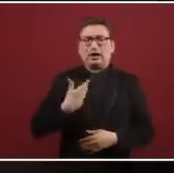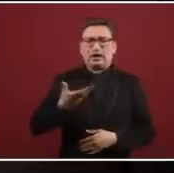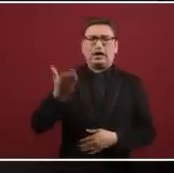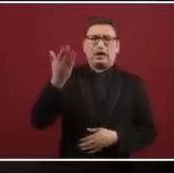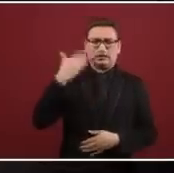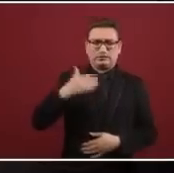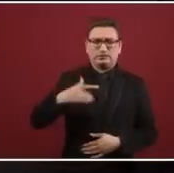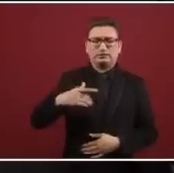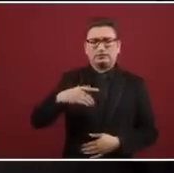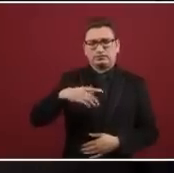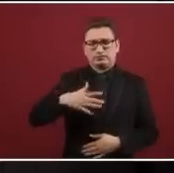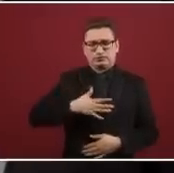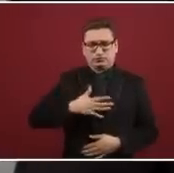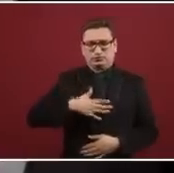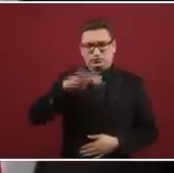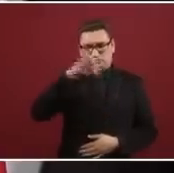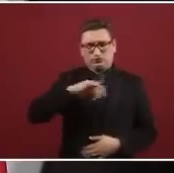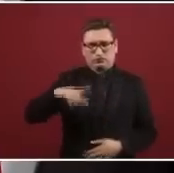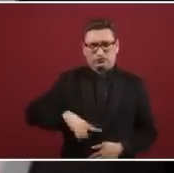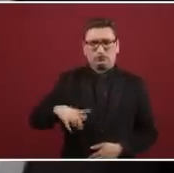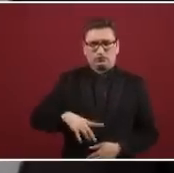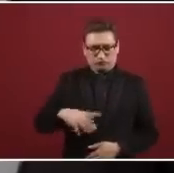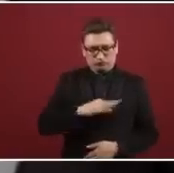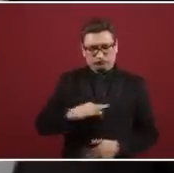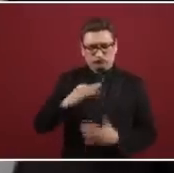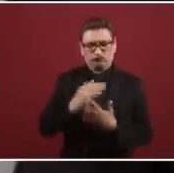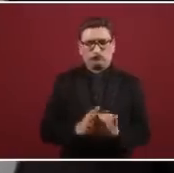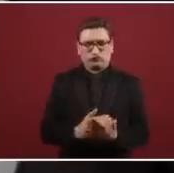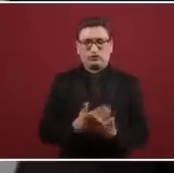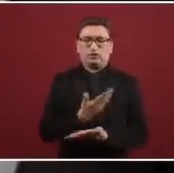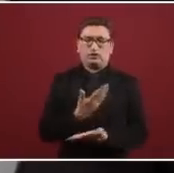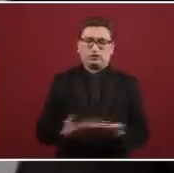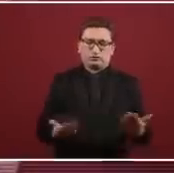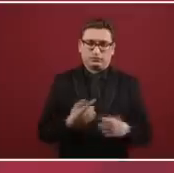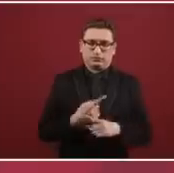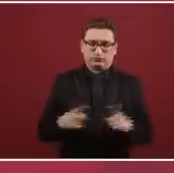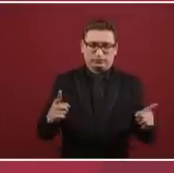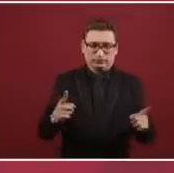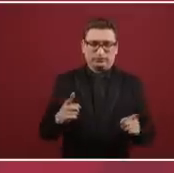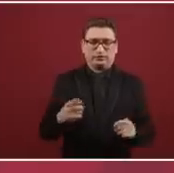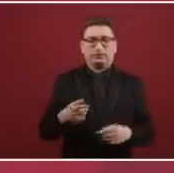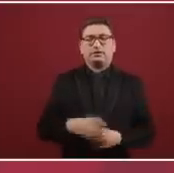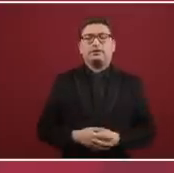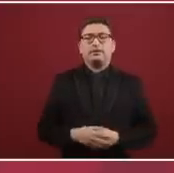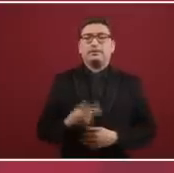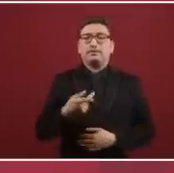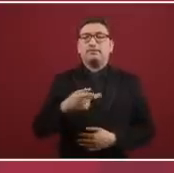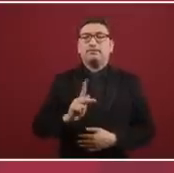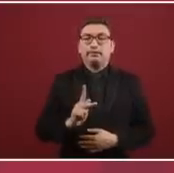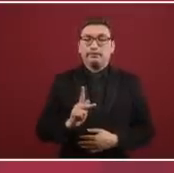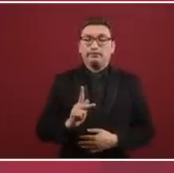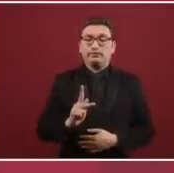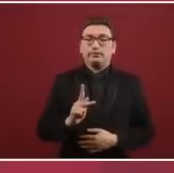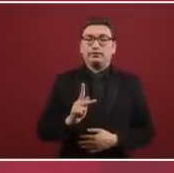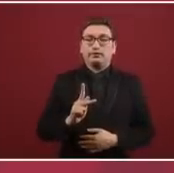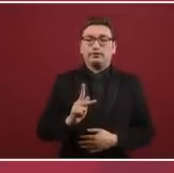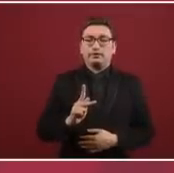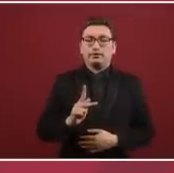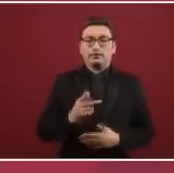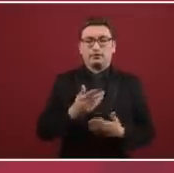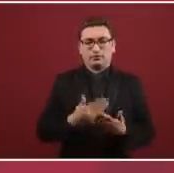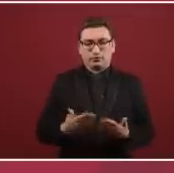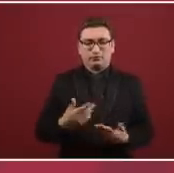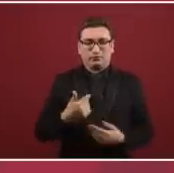gobierno. No estaba como ahora, pero también ahora tengo